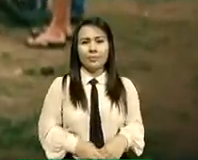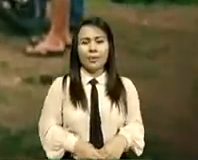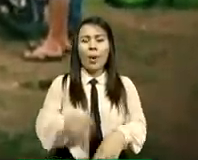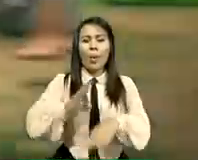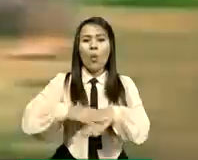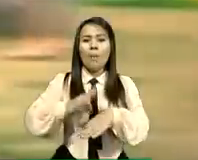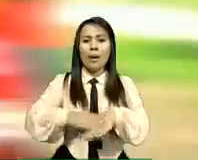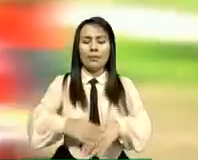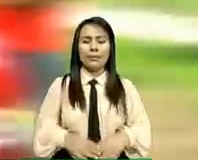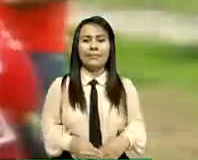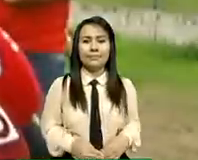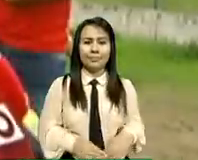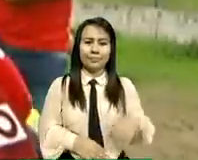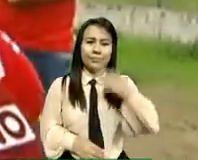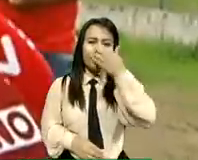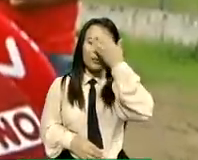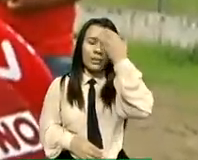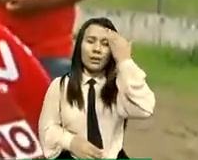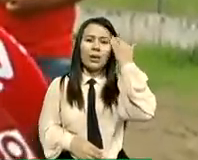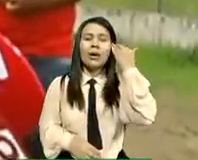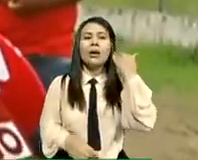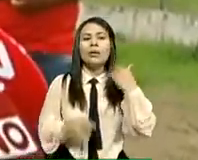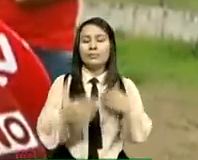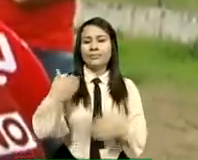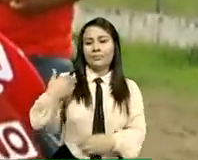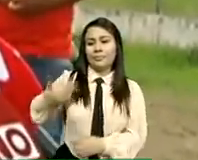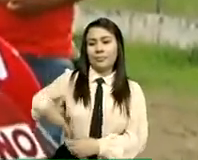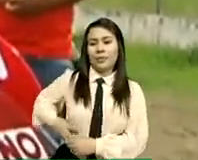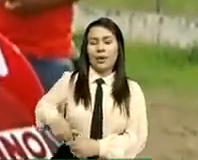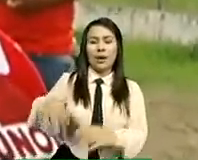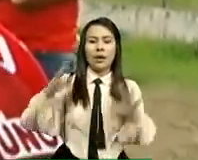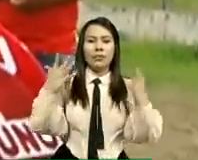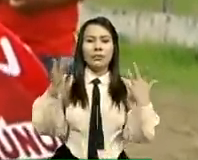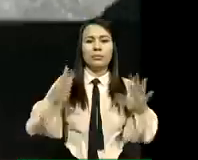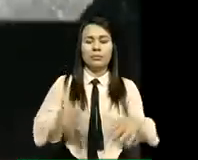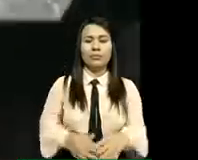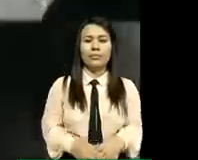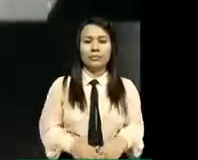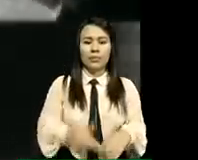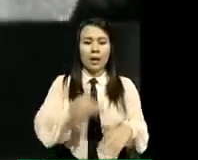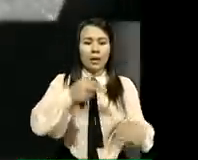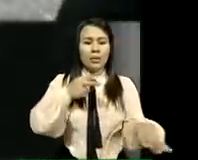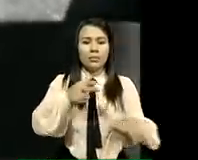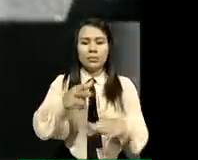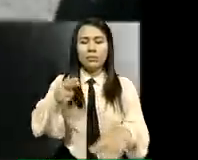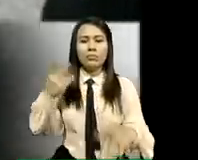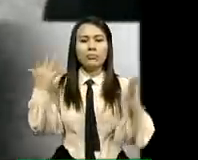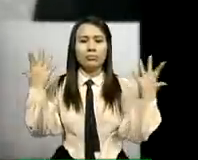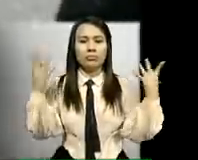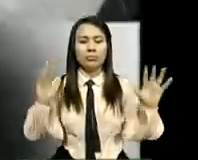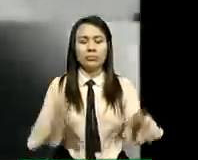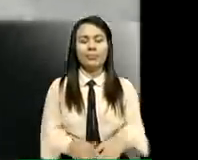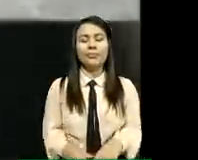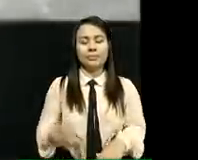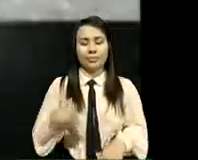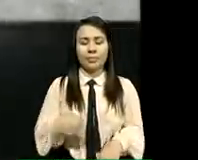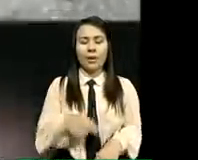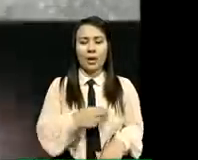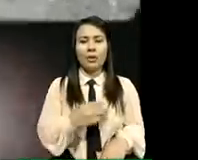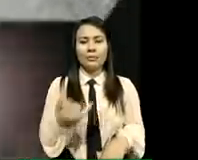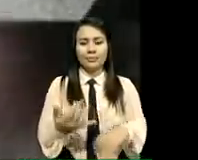culpables. Se trataría de un revólver, ya que en el lugar no encontramos vainas percutidas. Vamos a